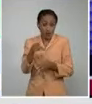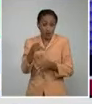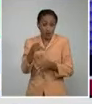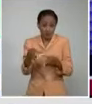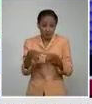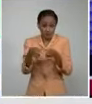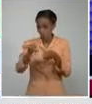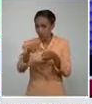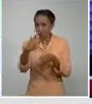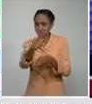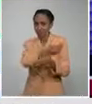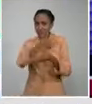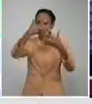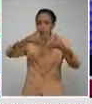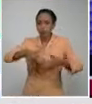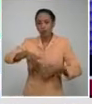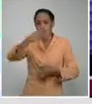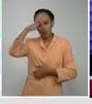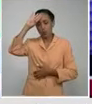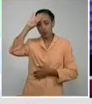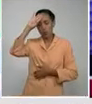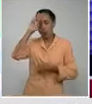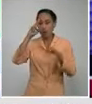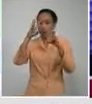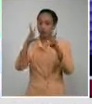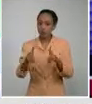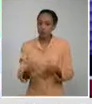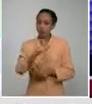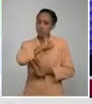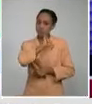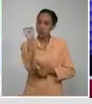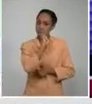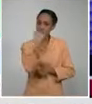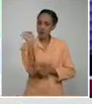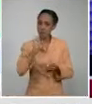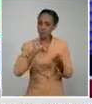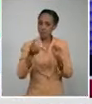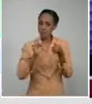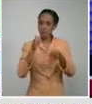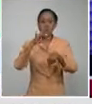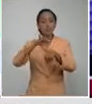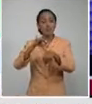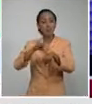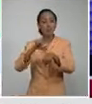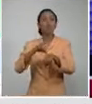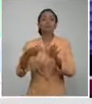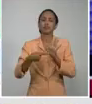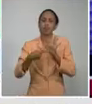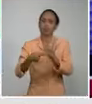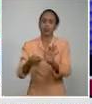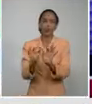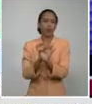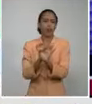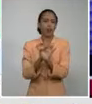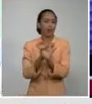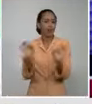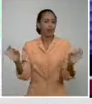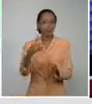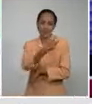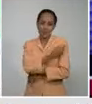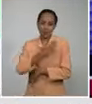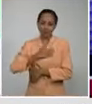nacional, y realmente los resultados que se ha logrado en el control de esas enfermedades demuestran la calidad de esto. Bueno, buenos